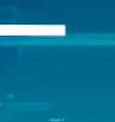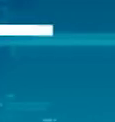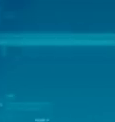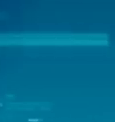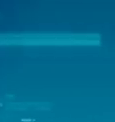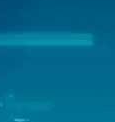¡Gracias!